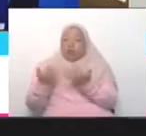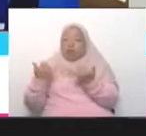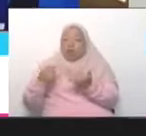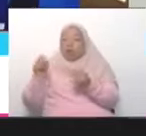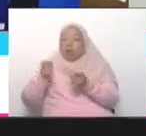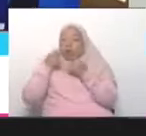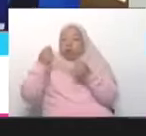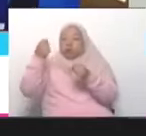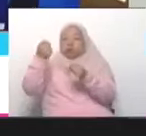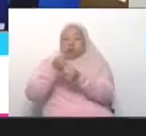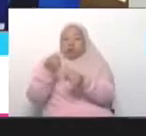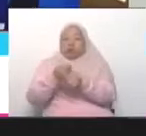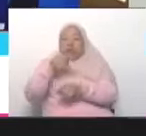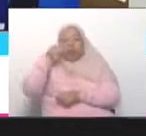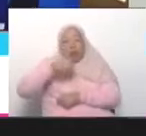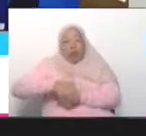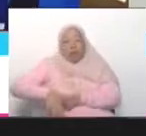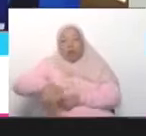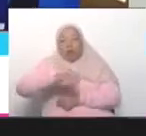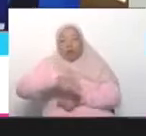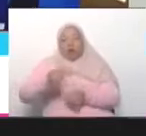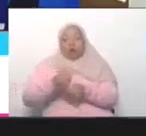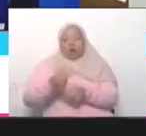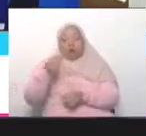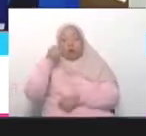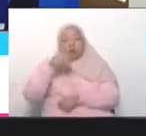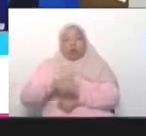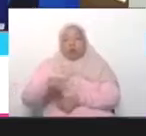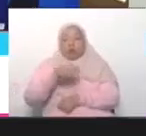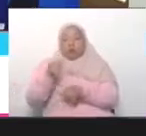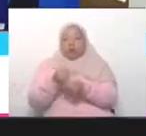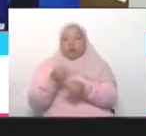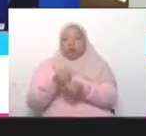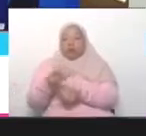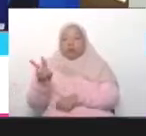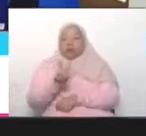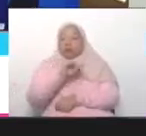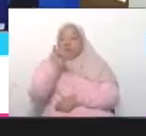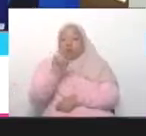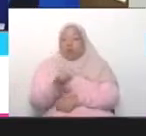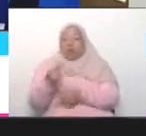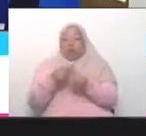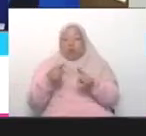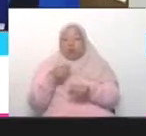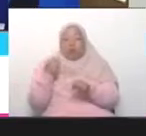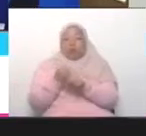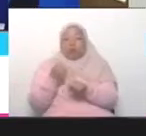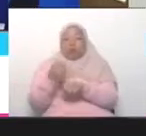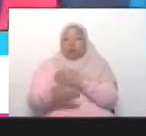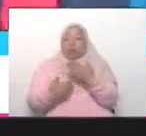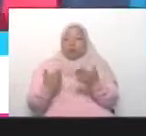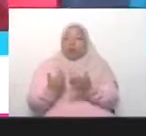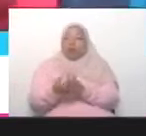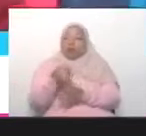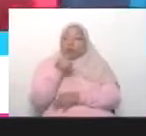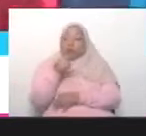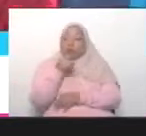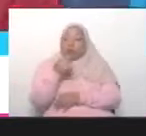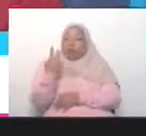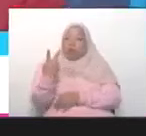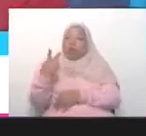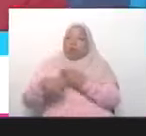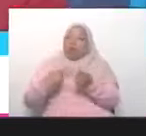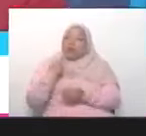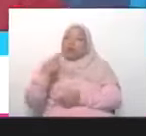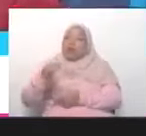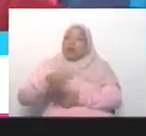la protesta de los pueblos, del pueblo del Zulia y del pueblo de Venezuela en distintas etapas de nuestra historia, porque la gaita decía